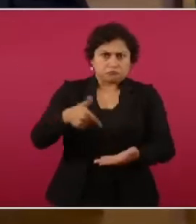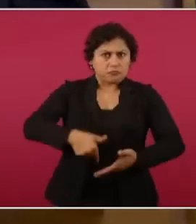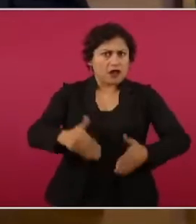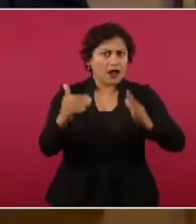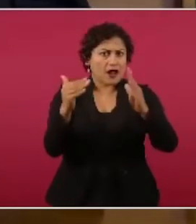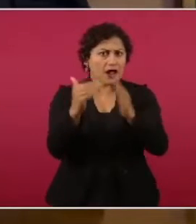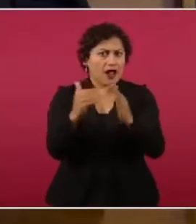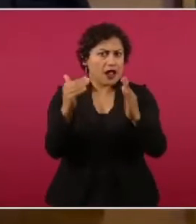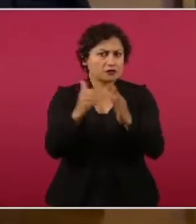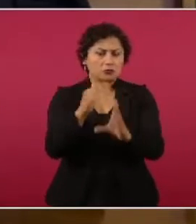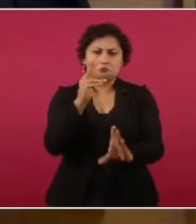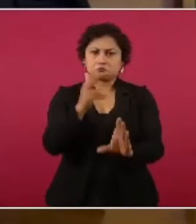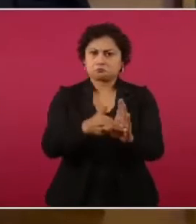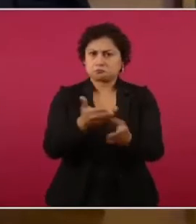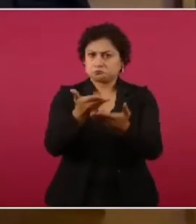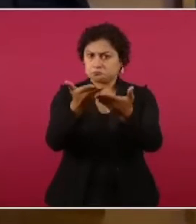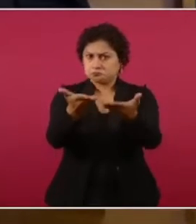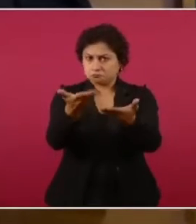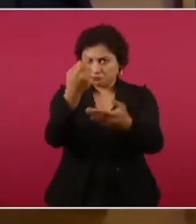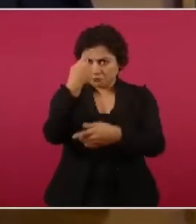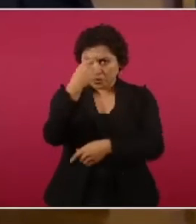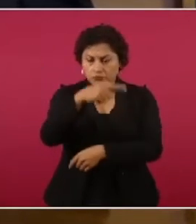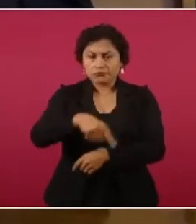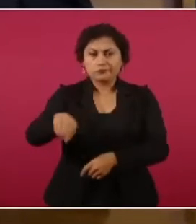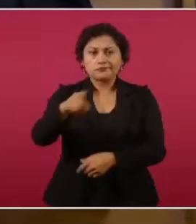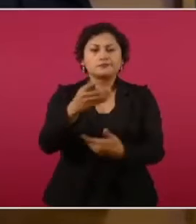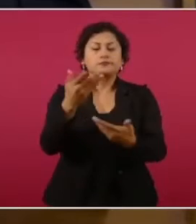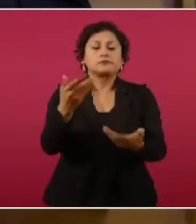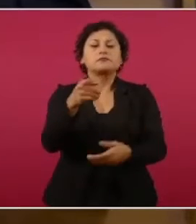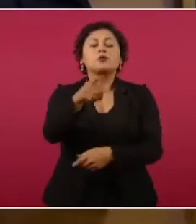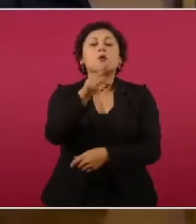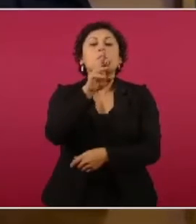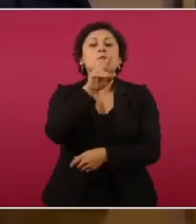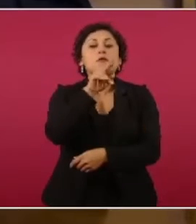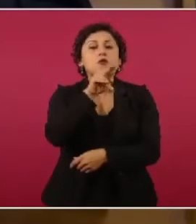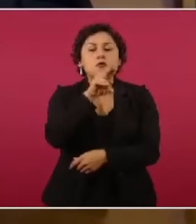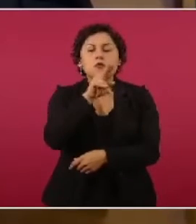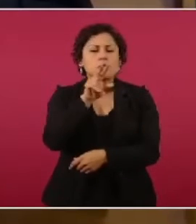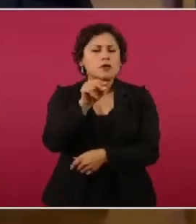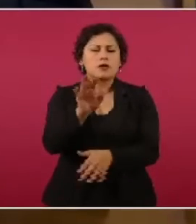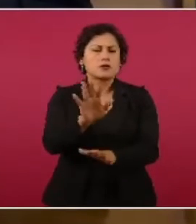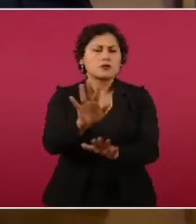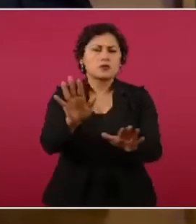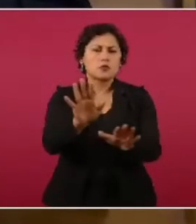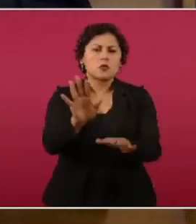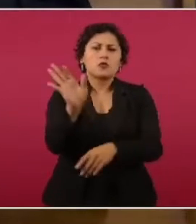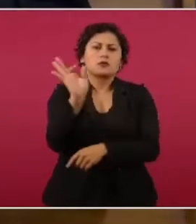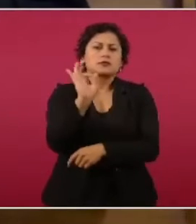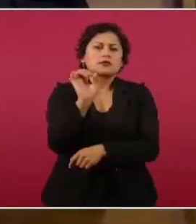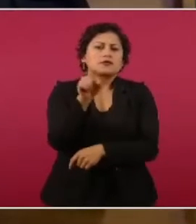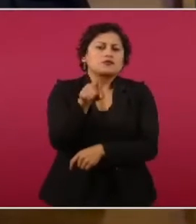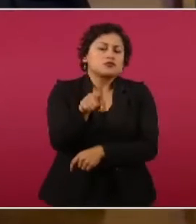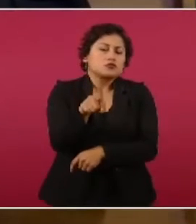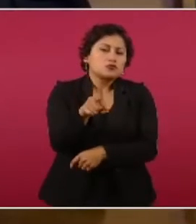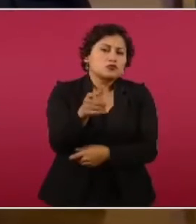te preocupes si consideras que vas a estar